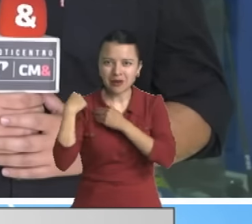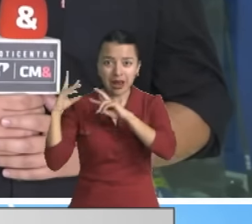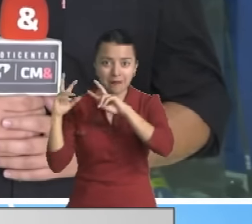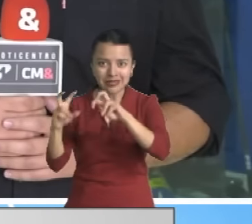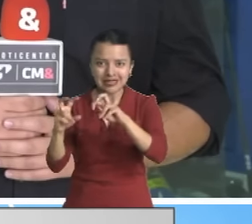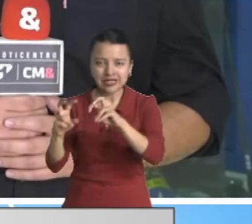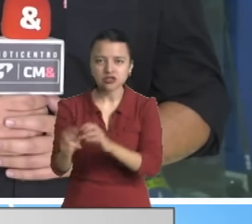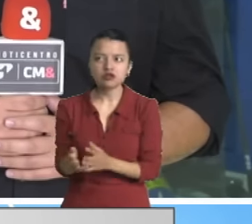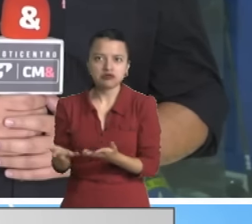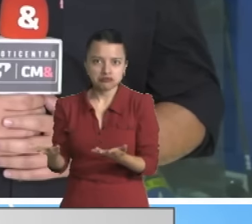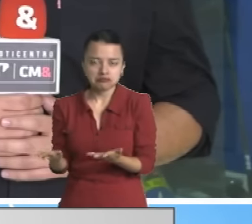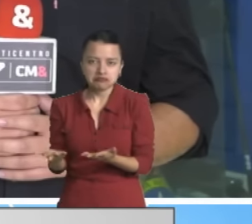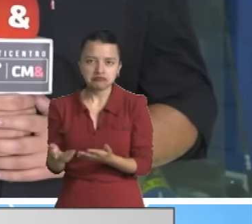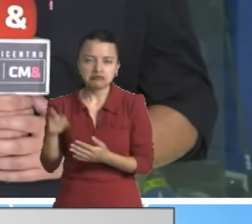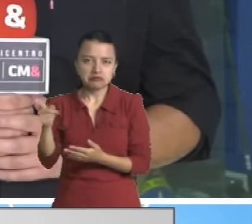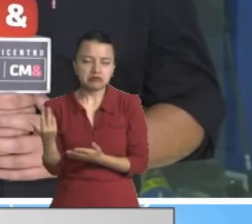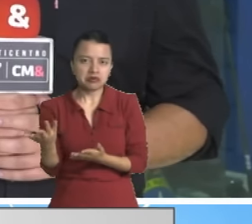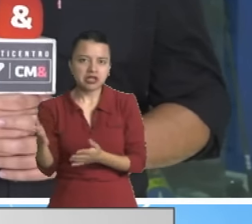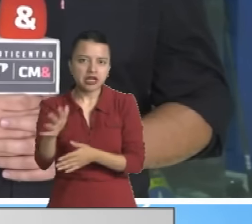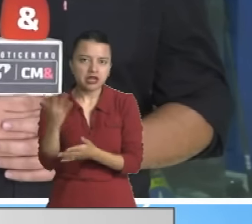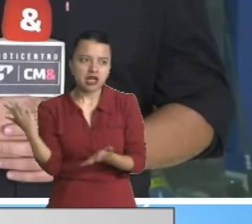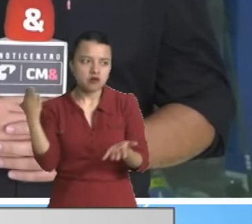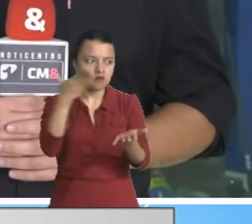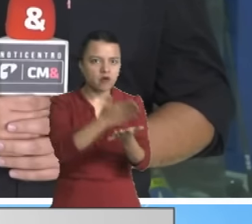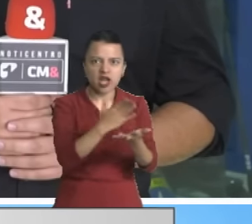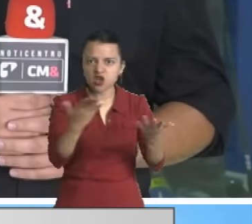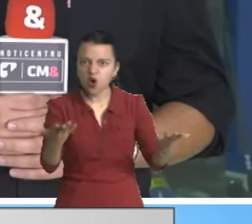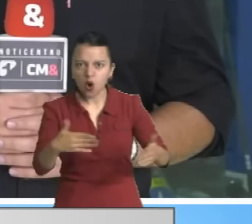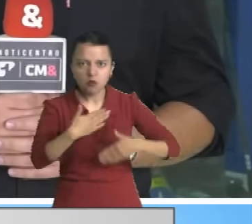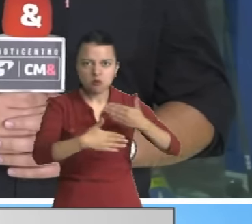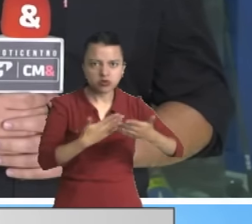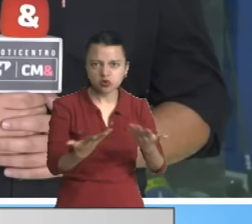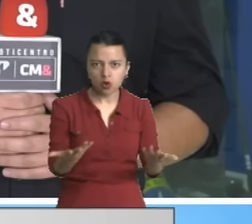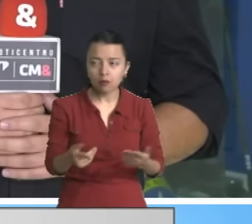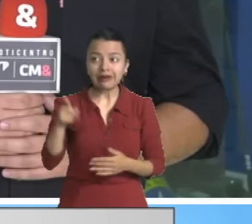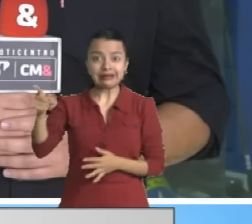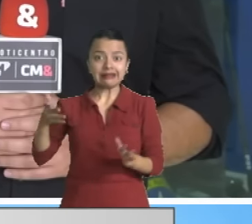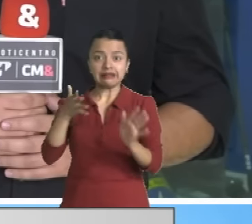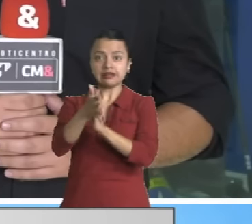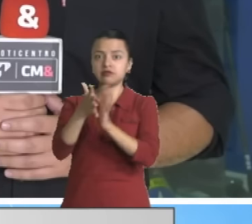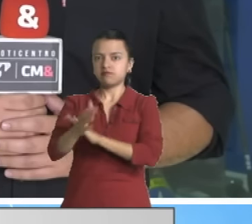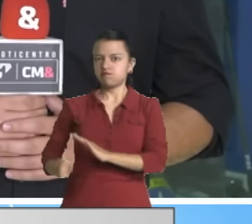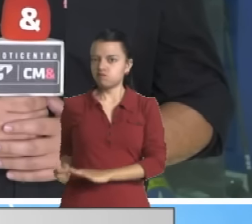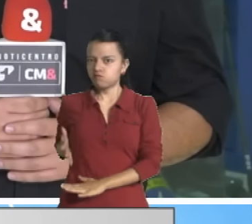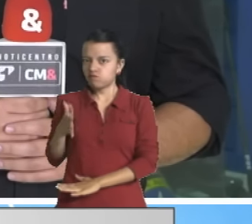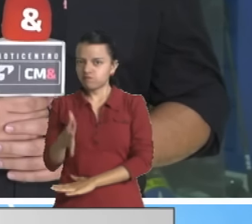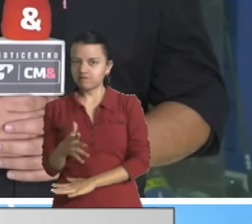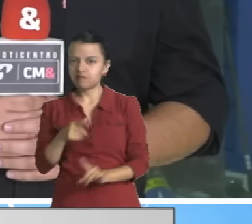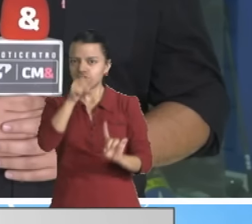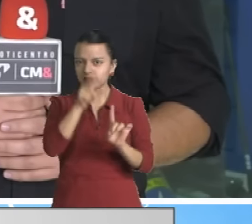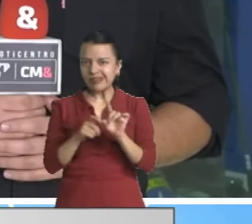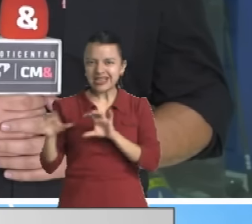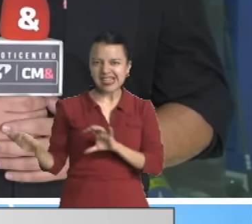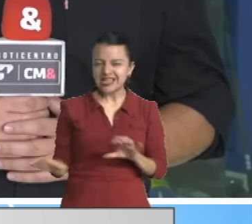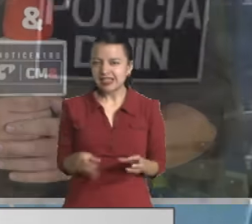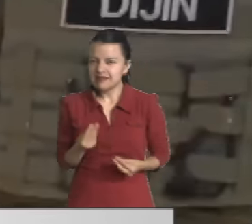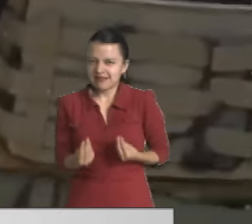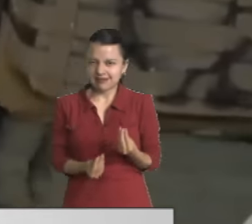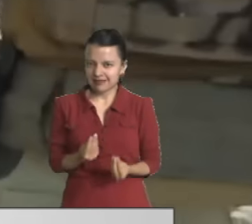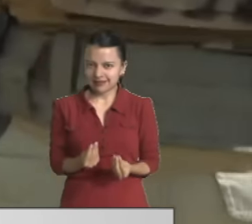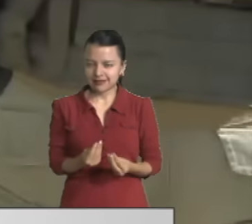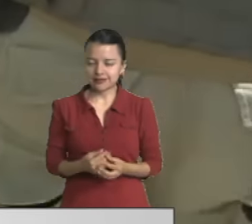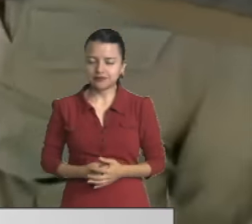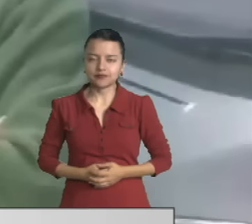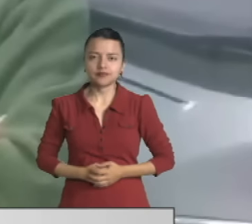de esta operación que se llevó a cabo en el municipio vecino de Bogotá. Contó detalles sobre todo lo que hacía este sujeto alias El